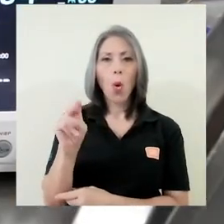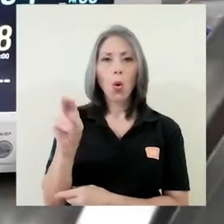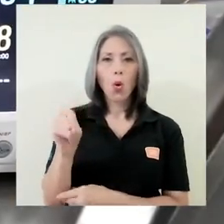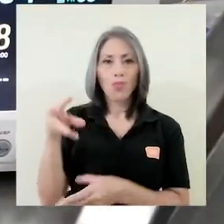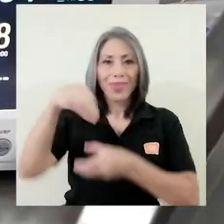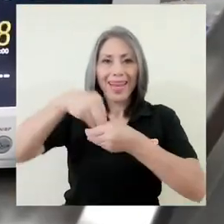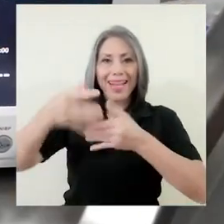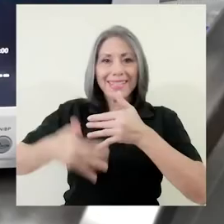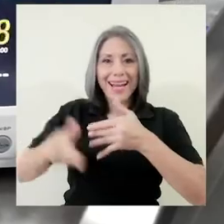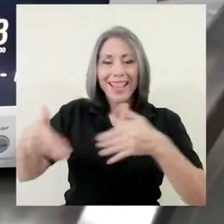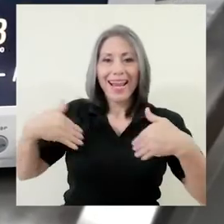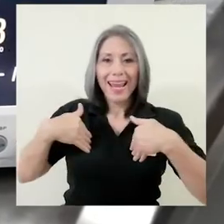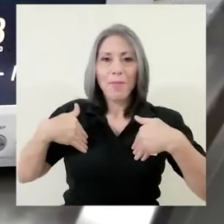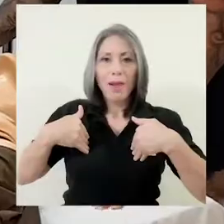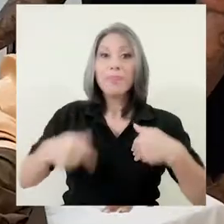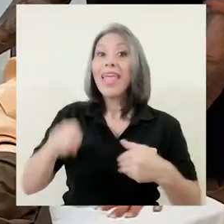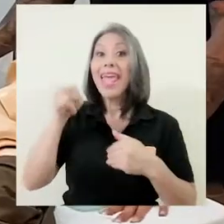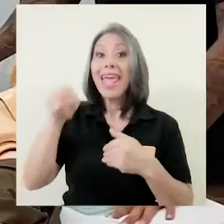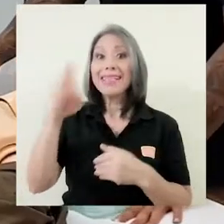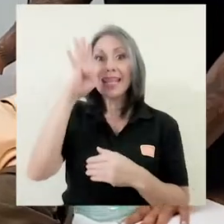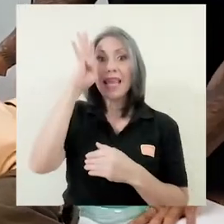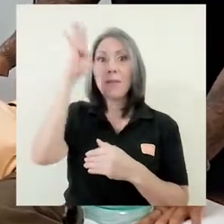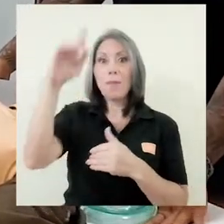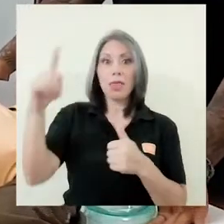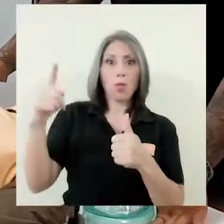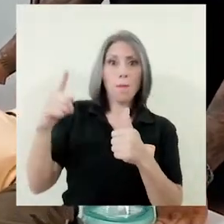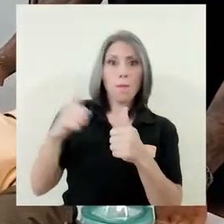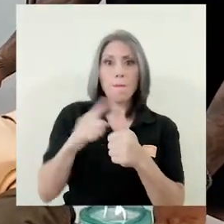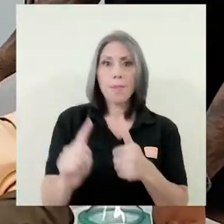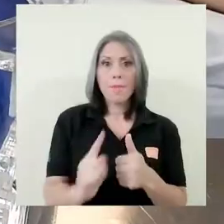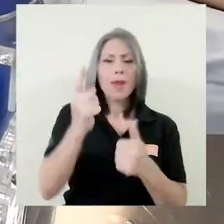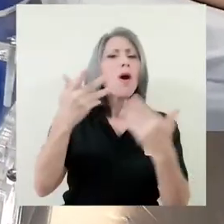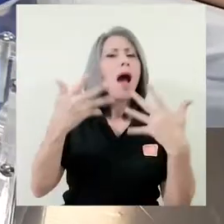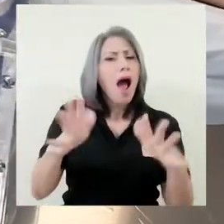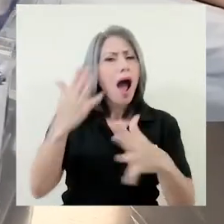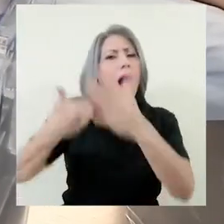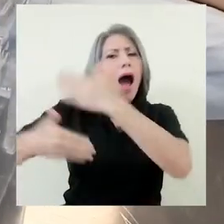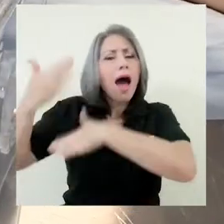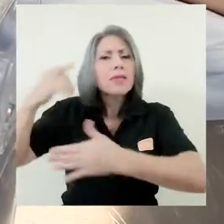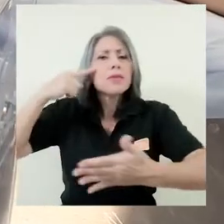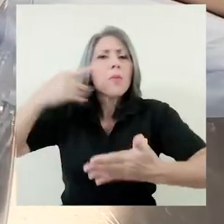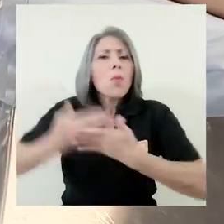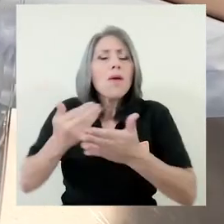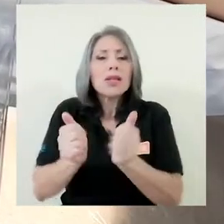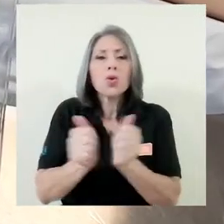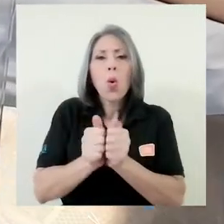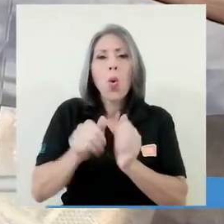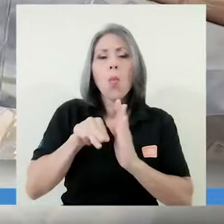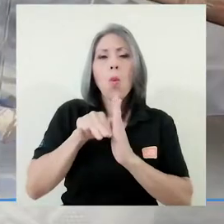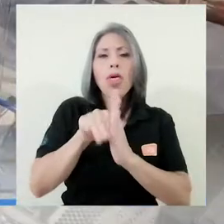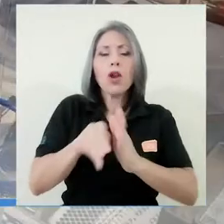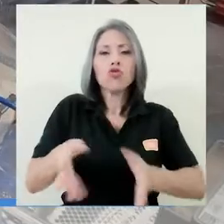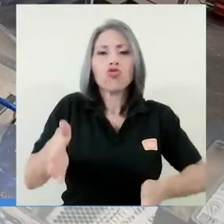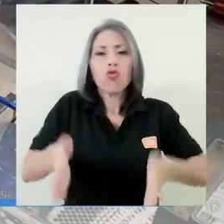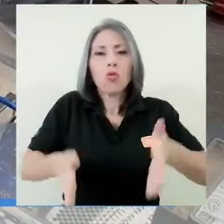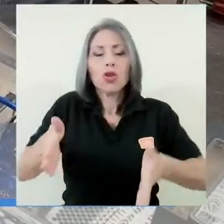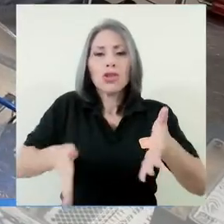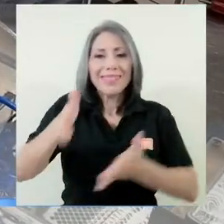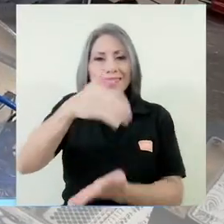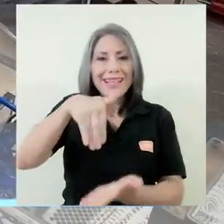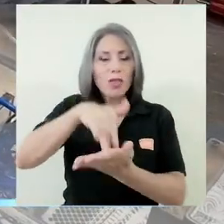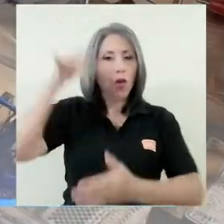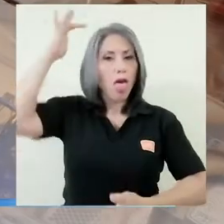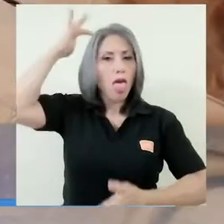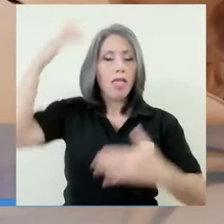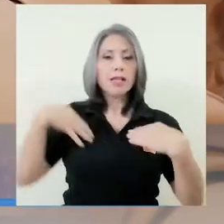animal. El prototipo ya había sido sometido a unas pruebas con modelos robóticos en el Centro de Simulación en